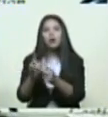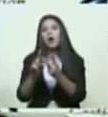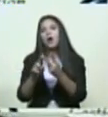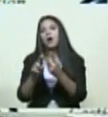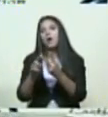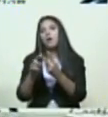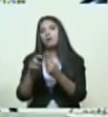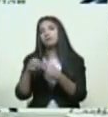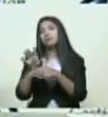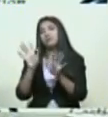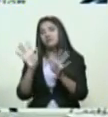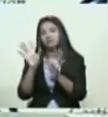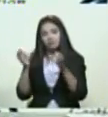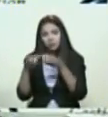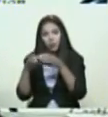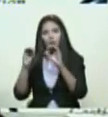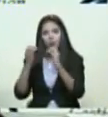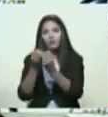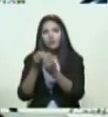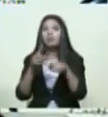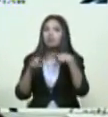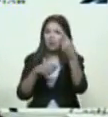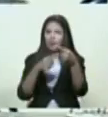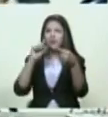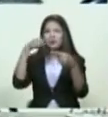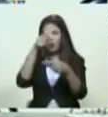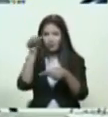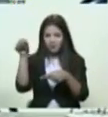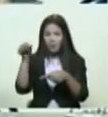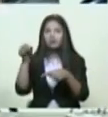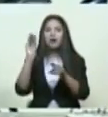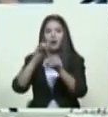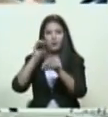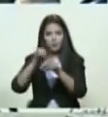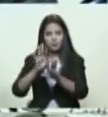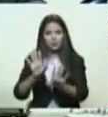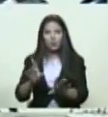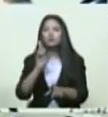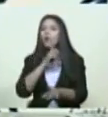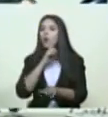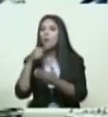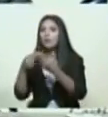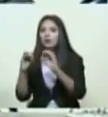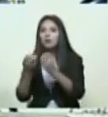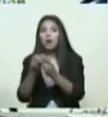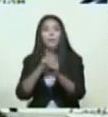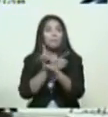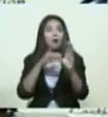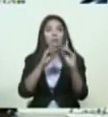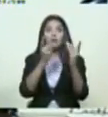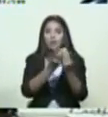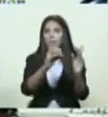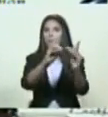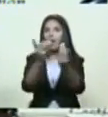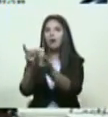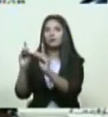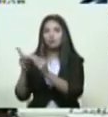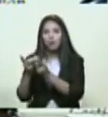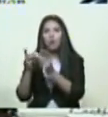puede ser, pero pronto, ya lo vamos a anunciar la semana que viene. Pero mientras, bueno, mira, está el despacho, están los despachos